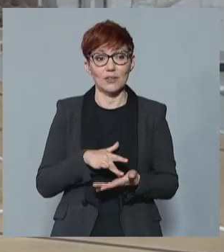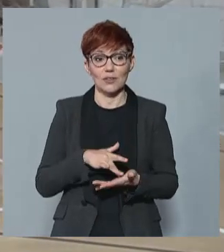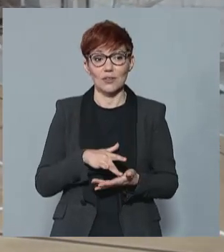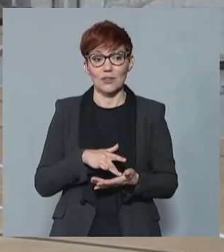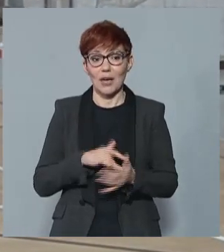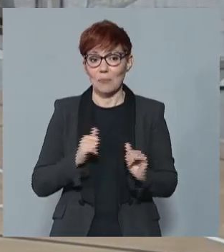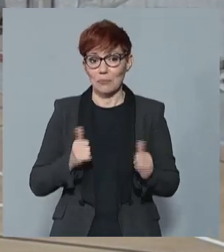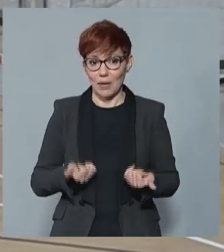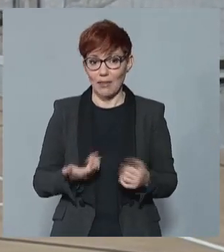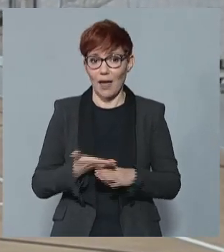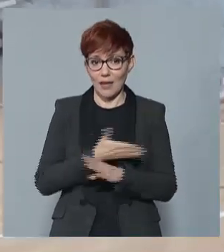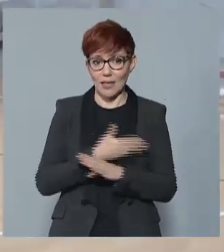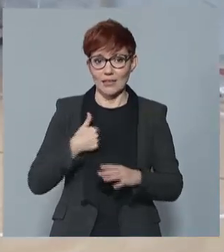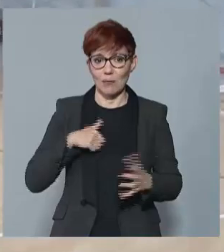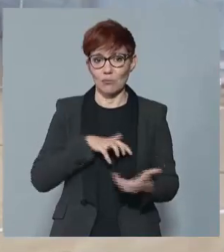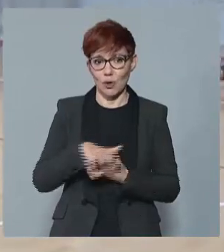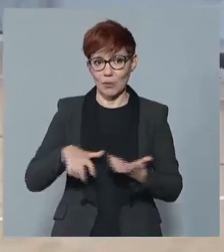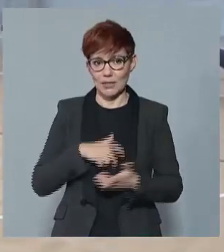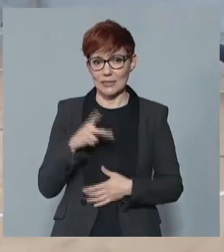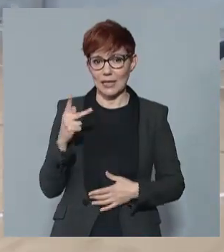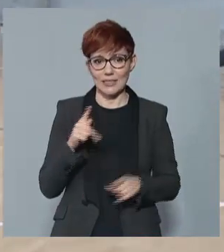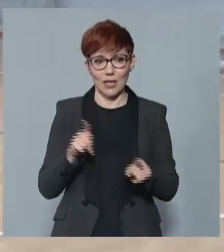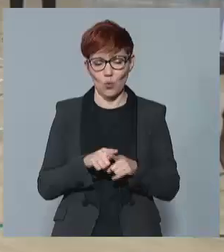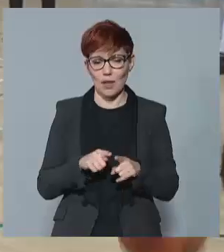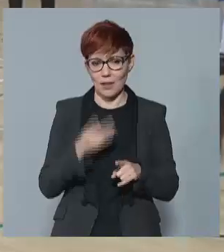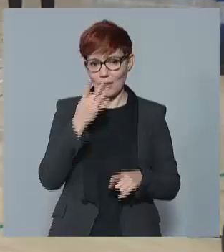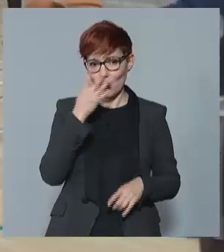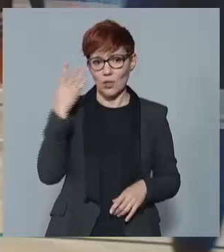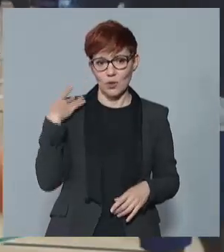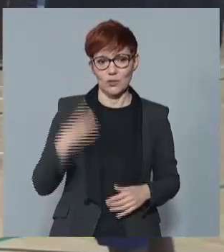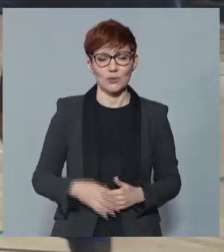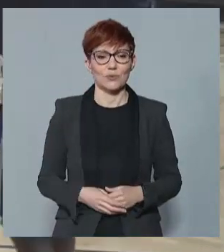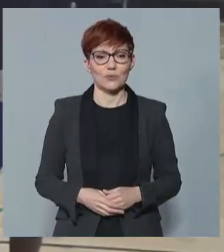Algunos ya vivieron lo que es Karşıyaka hace 4 años.